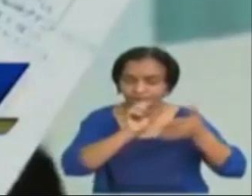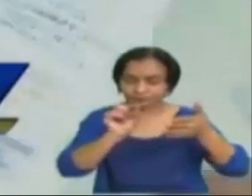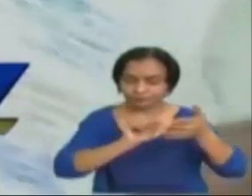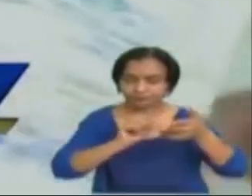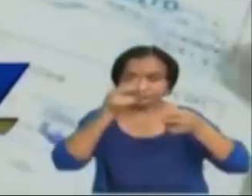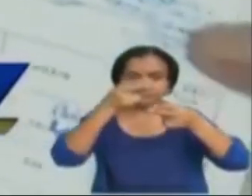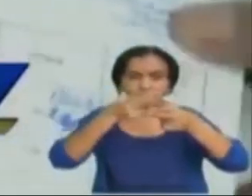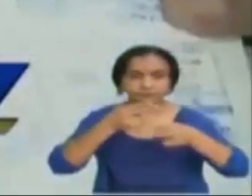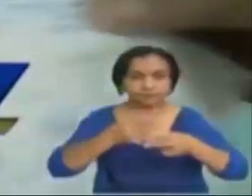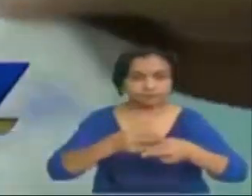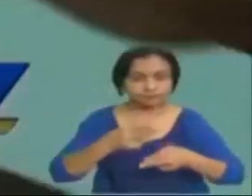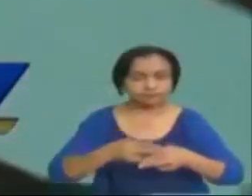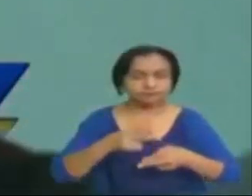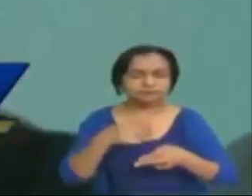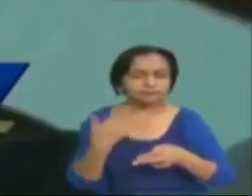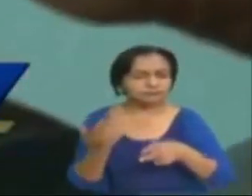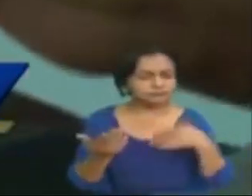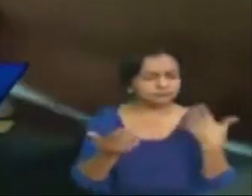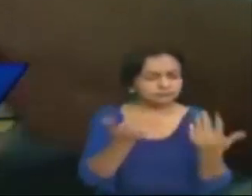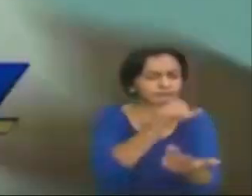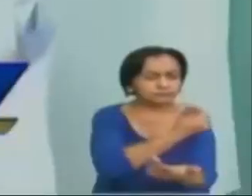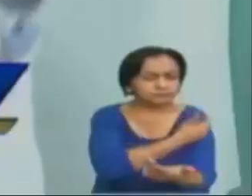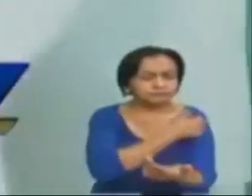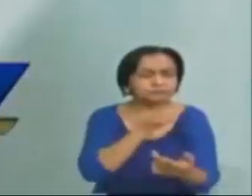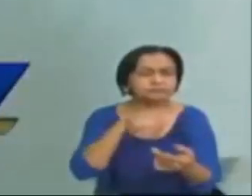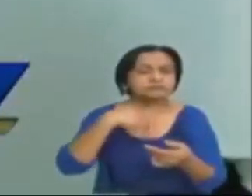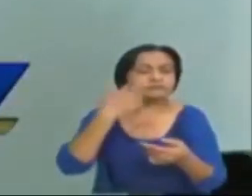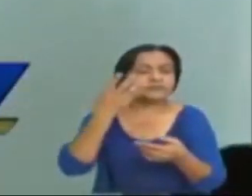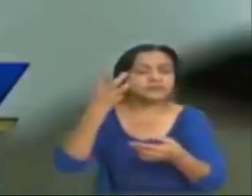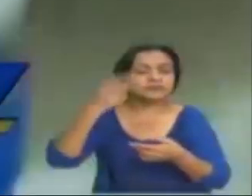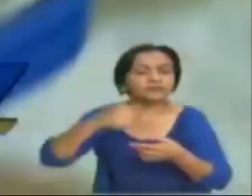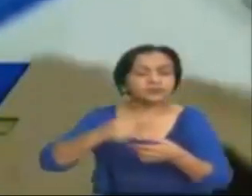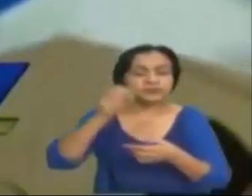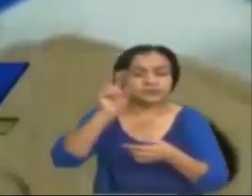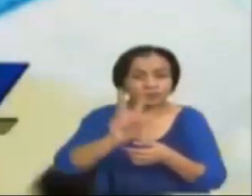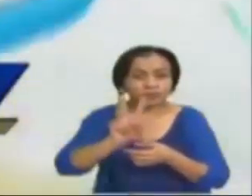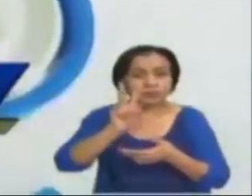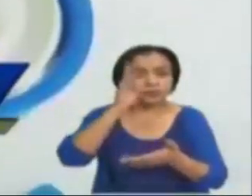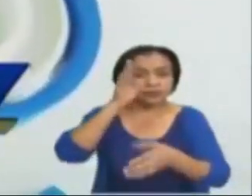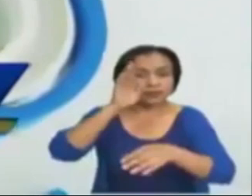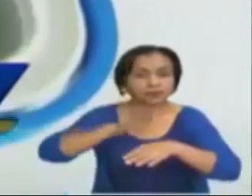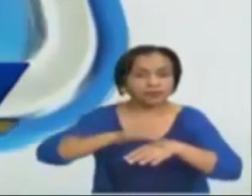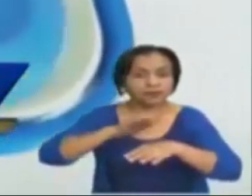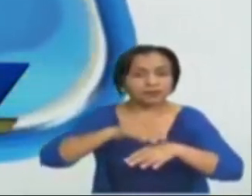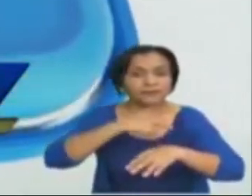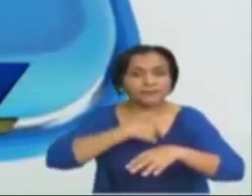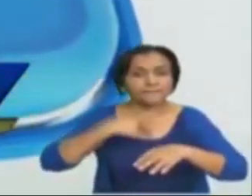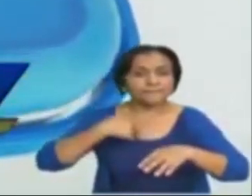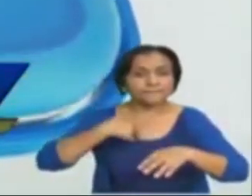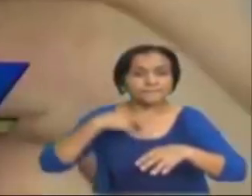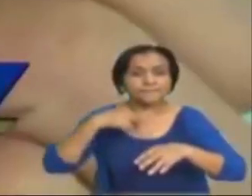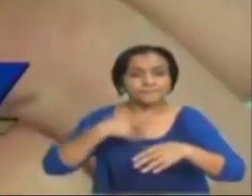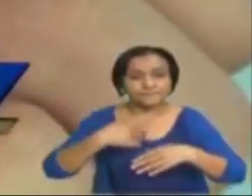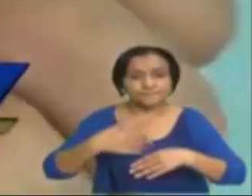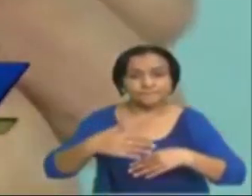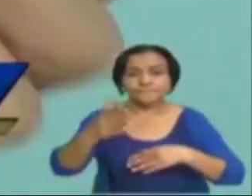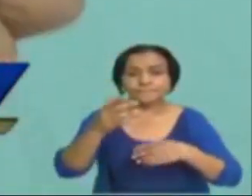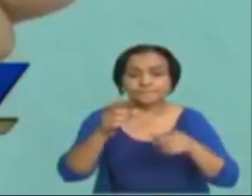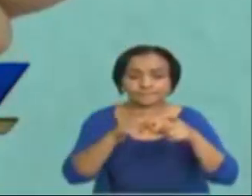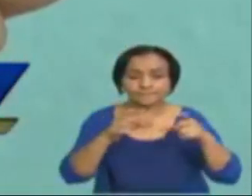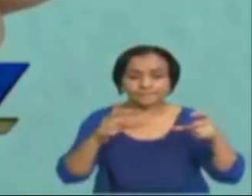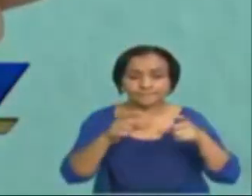además estarán inoculando en el municipio de paiwas en el puesto de salud familiar y comunitario jesús bermúdez